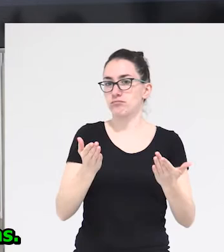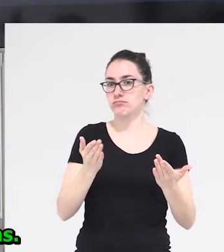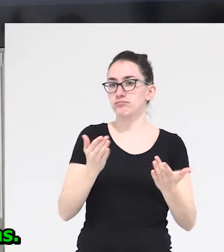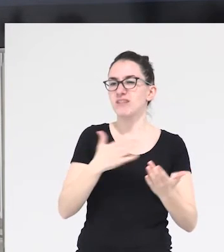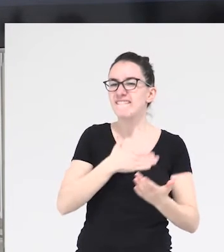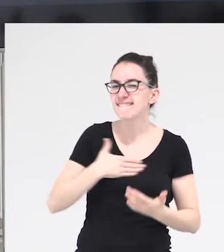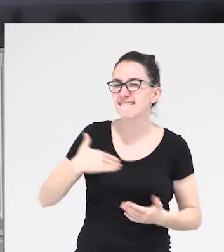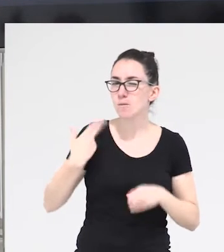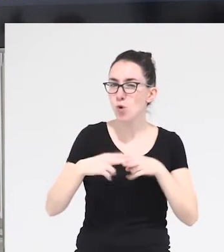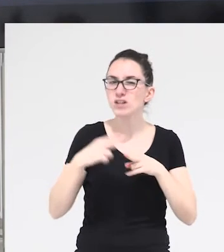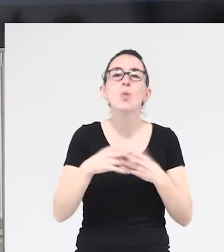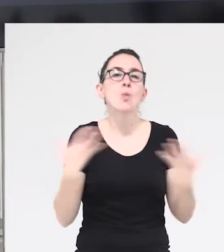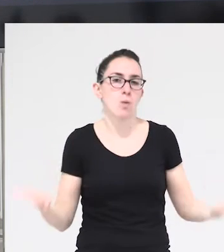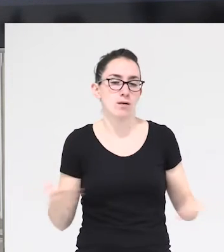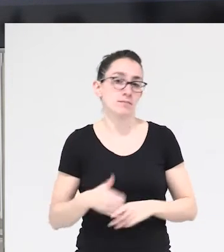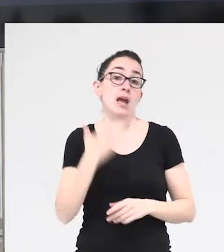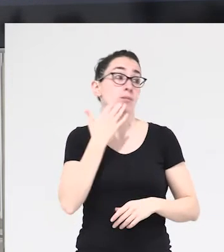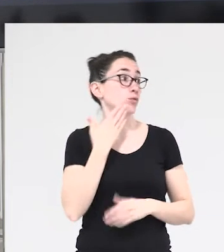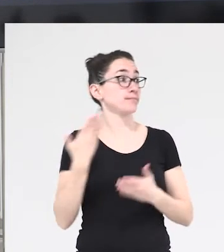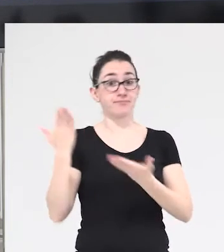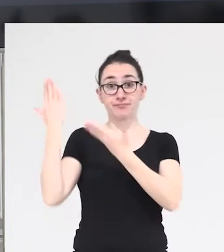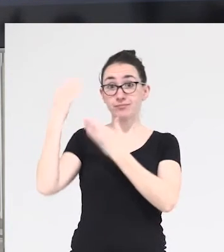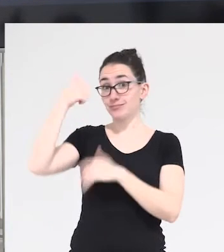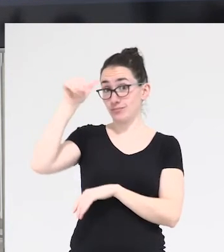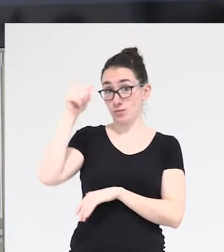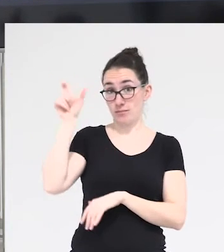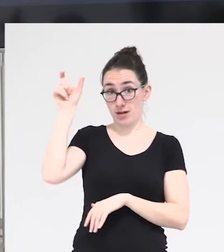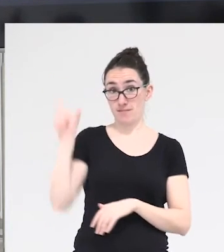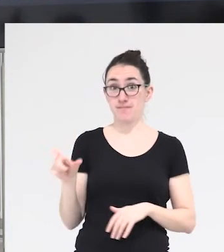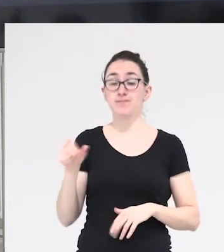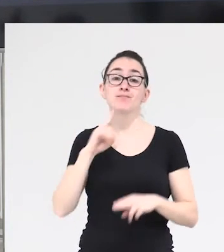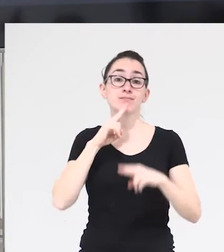¿con qué intenciones políticas? Por ejemplo, este señor que estamos viendo ahí